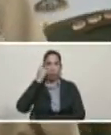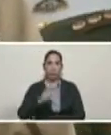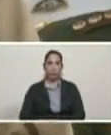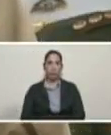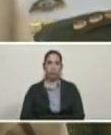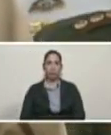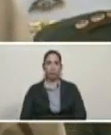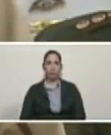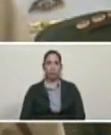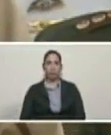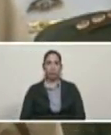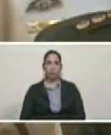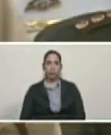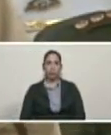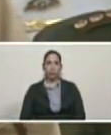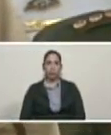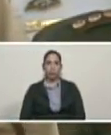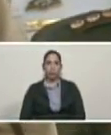cada día,